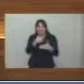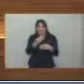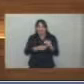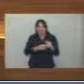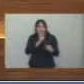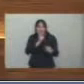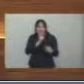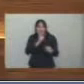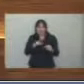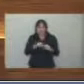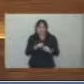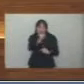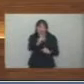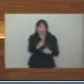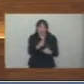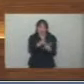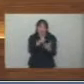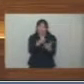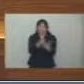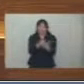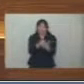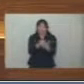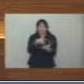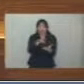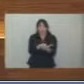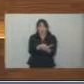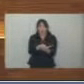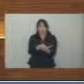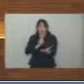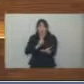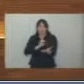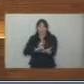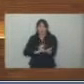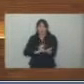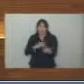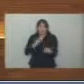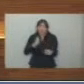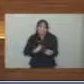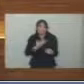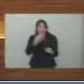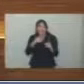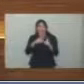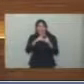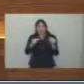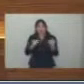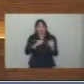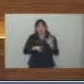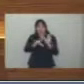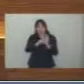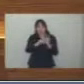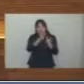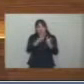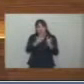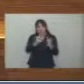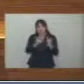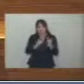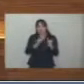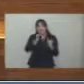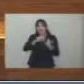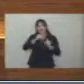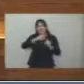de pagarle a alguien, que sería exactamente lo mismo que tendría que hacer Asturias si no aprobase esta ley y ejecutase el nivel de déficit